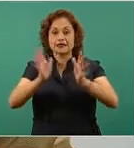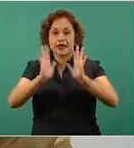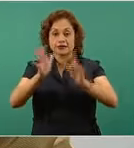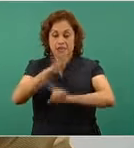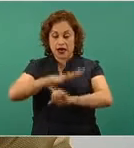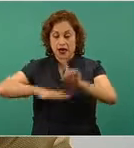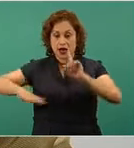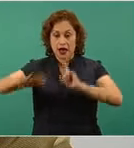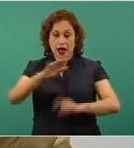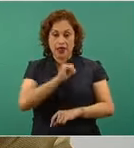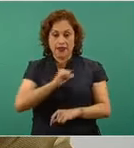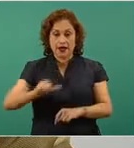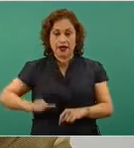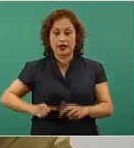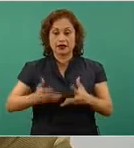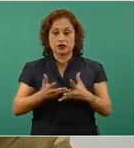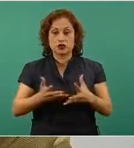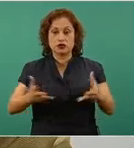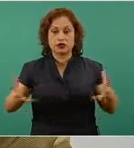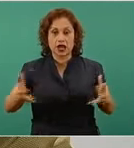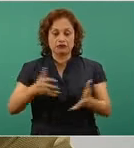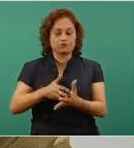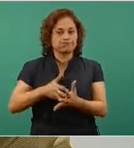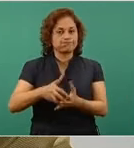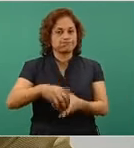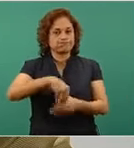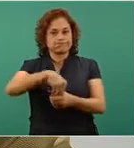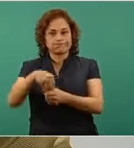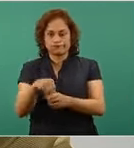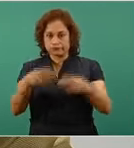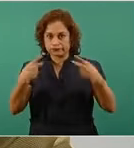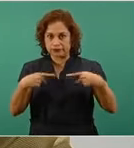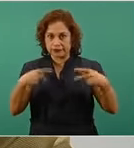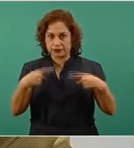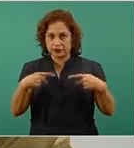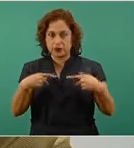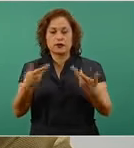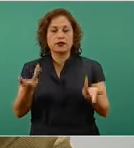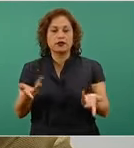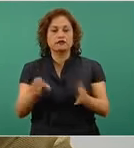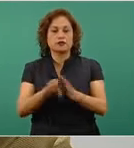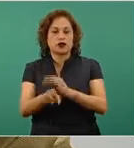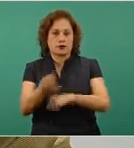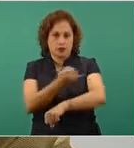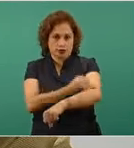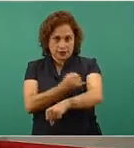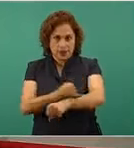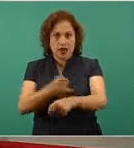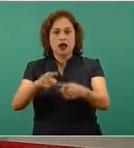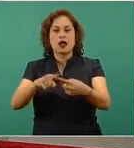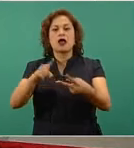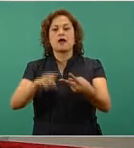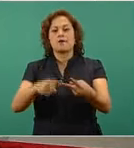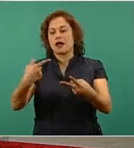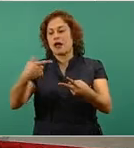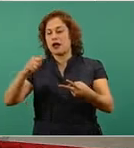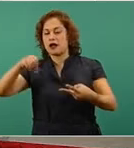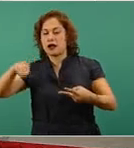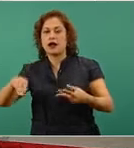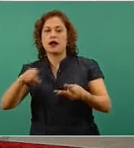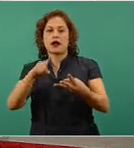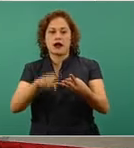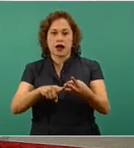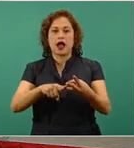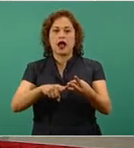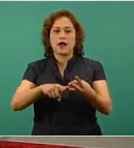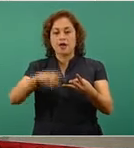grandes delegaciones muy pobladas, no solamente el Iztapalapa, la Gustavo Madero, Cuauhtémoc y Benito